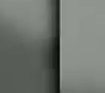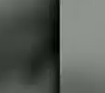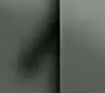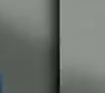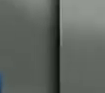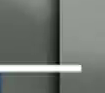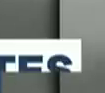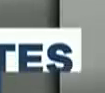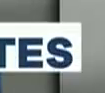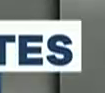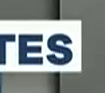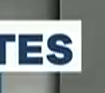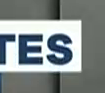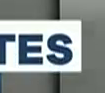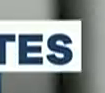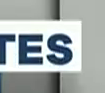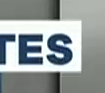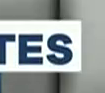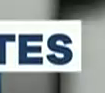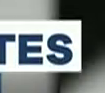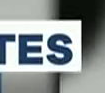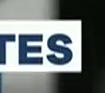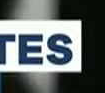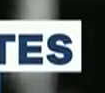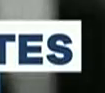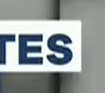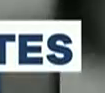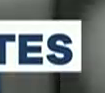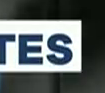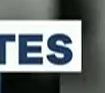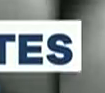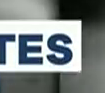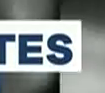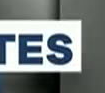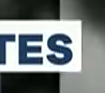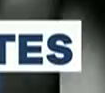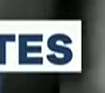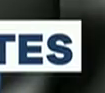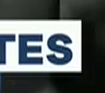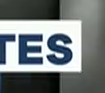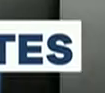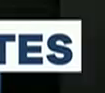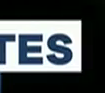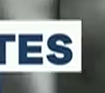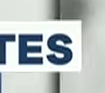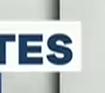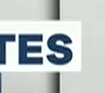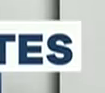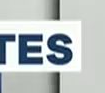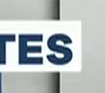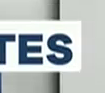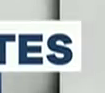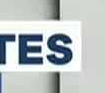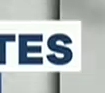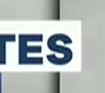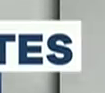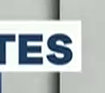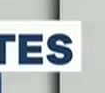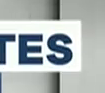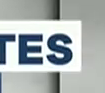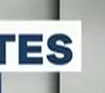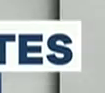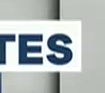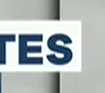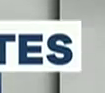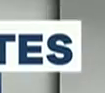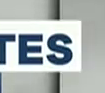Y también más adelante les presentaremos nuevo video de una gresca entre alumnas en